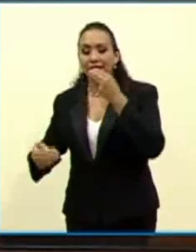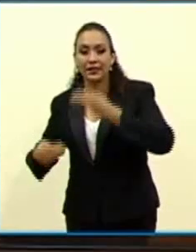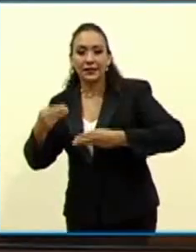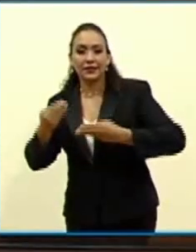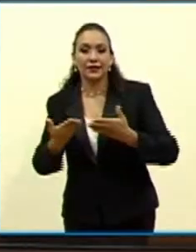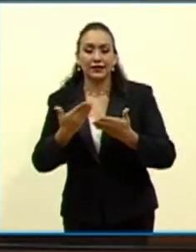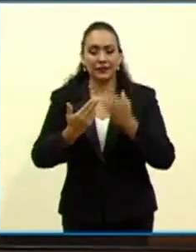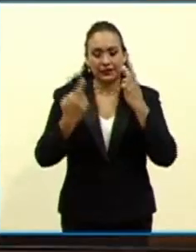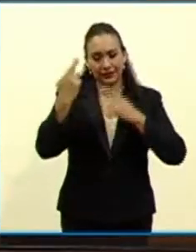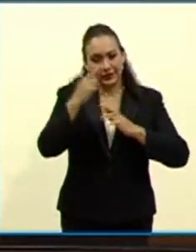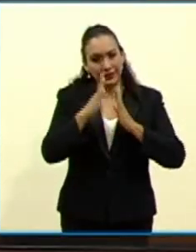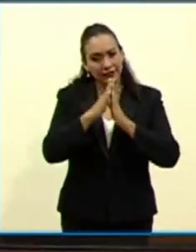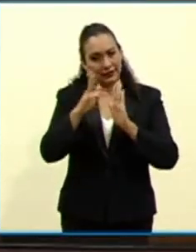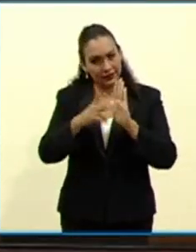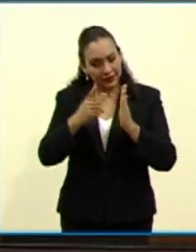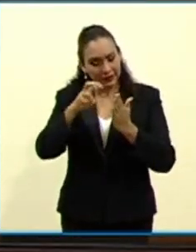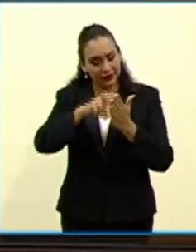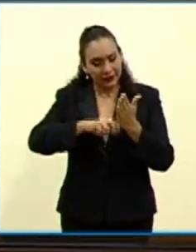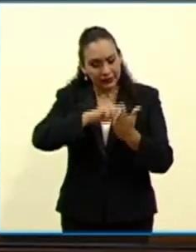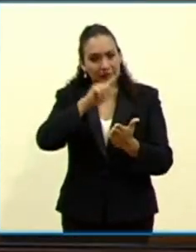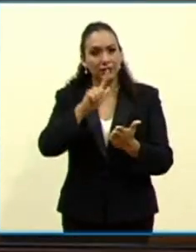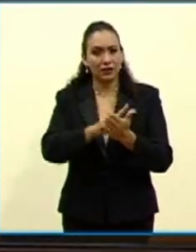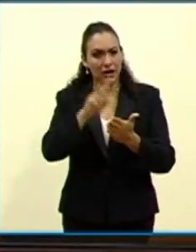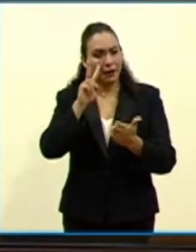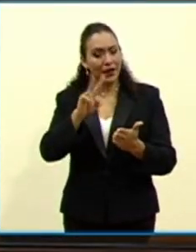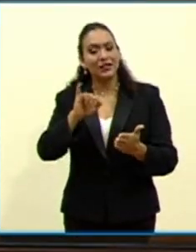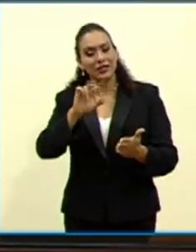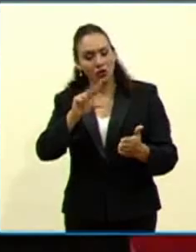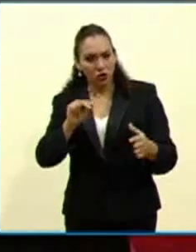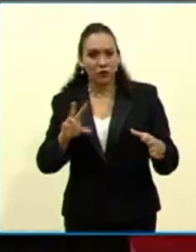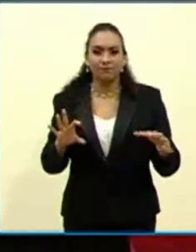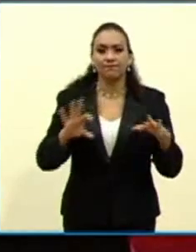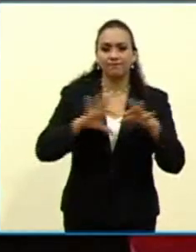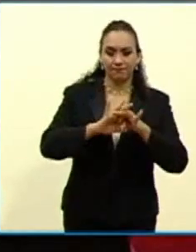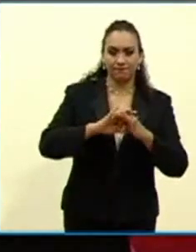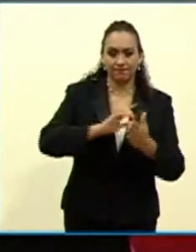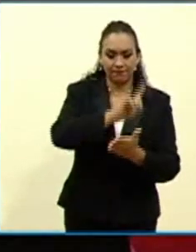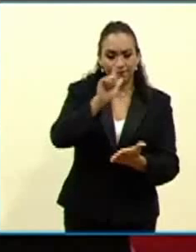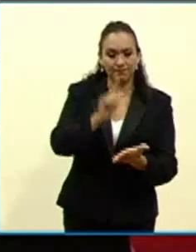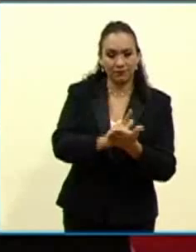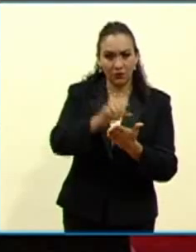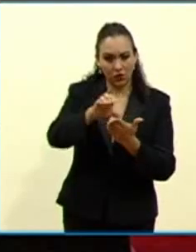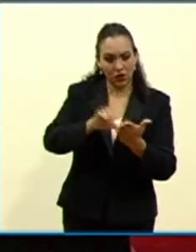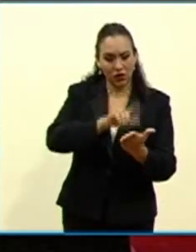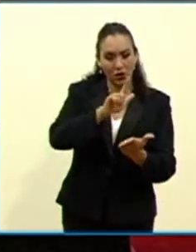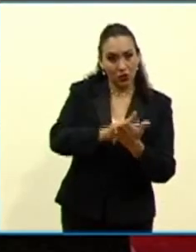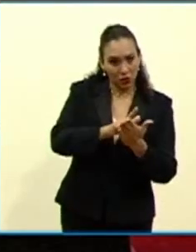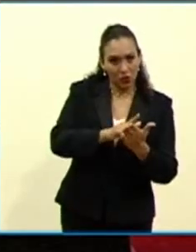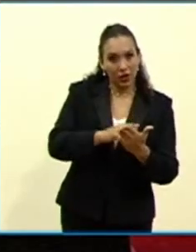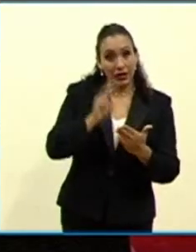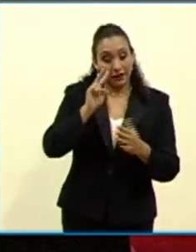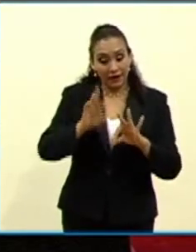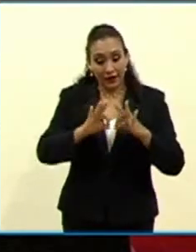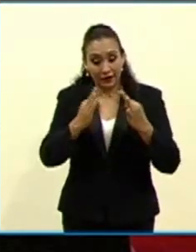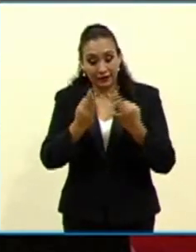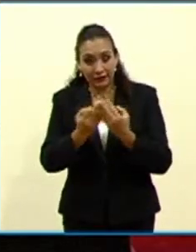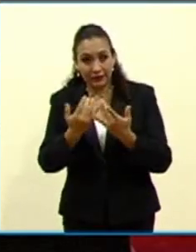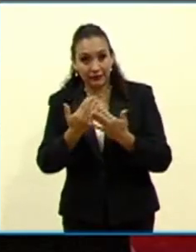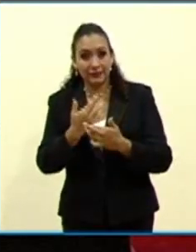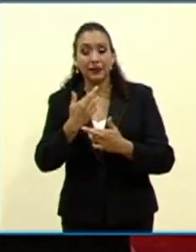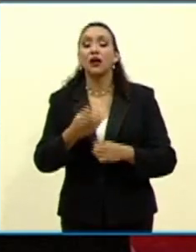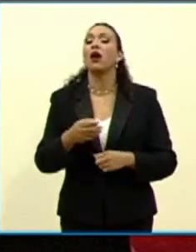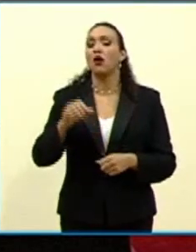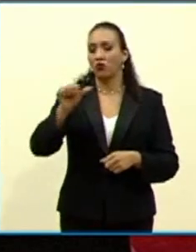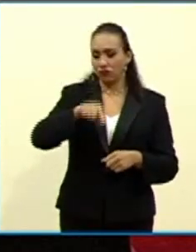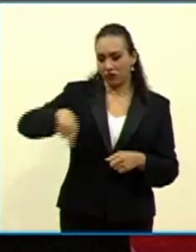de circuito sobre la revisión de la constitucionalidad de la reforma al Poder Judicial y el establecimiento de medidas cautelares. Por mayoría de